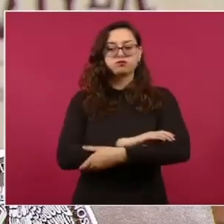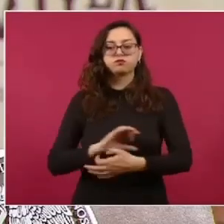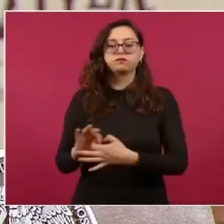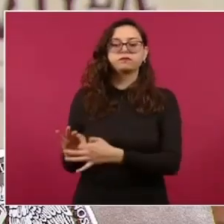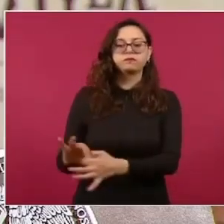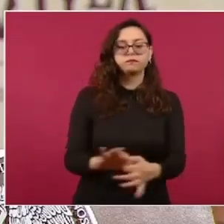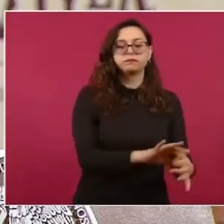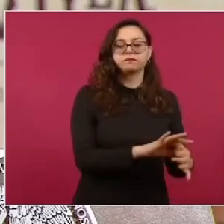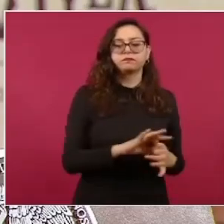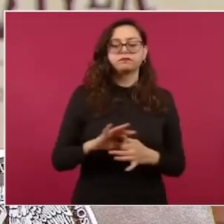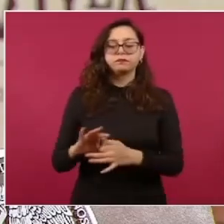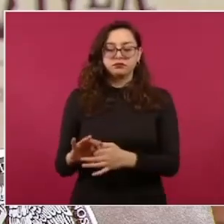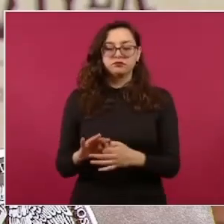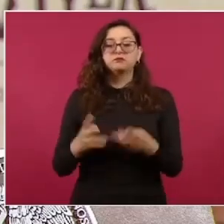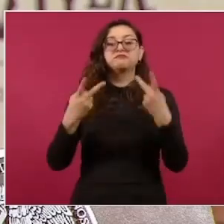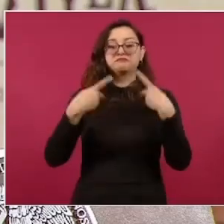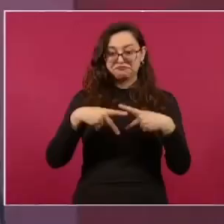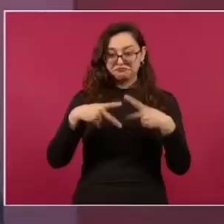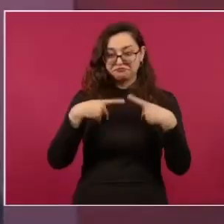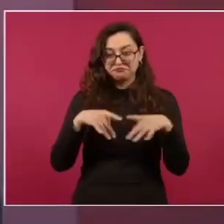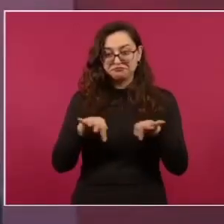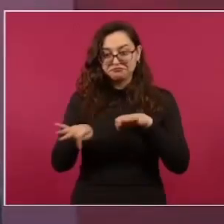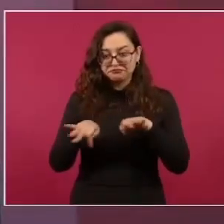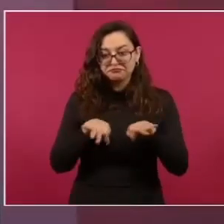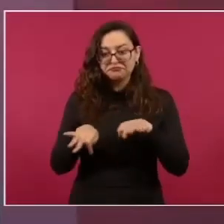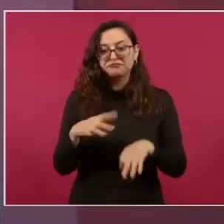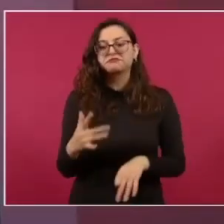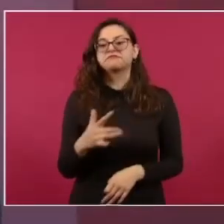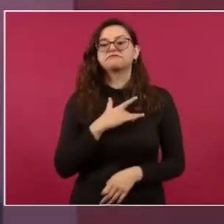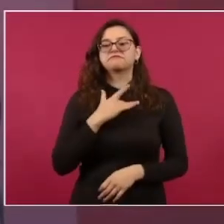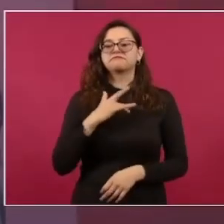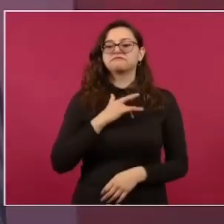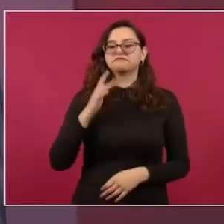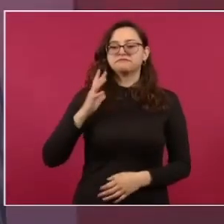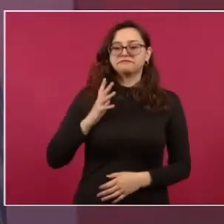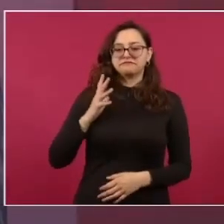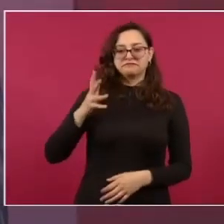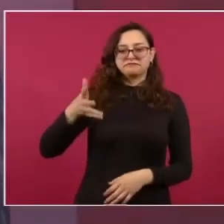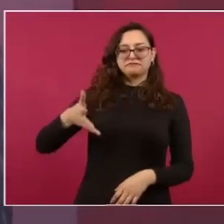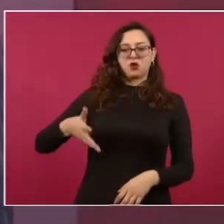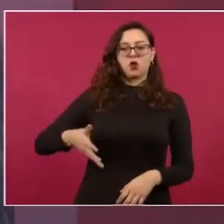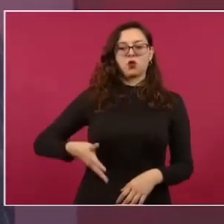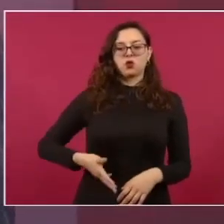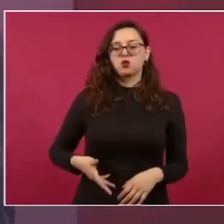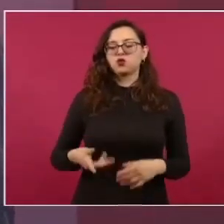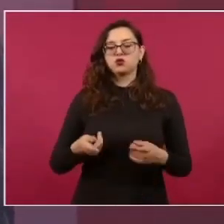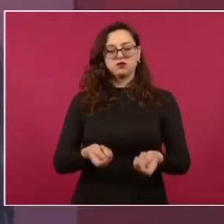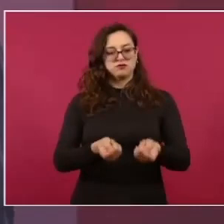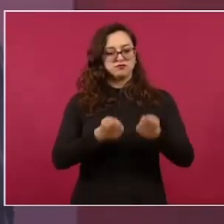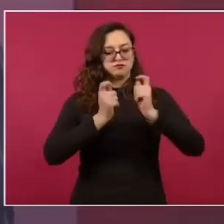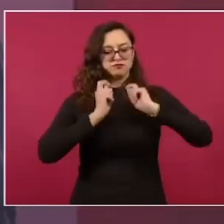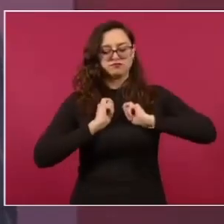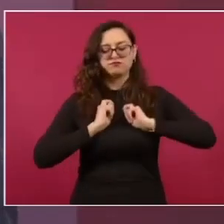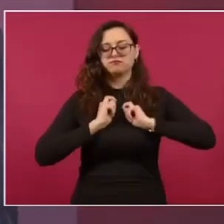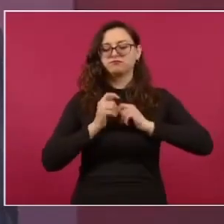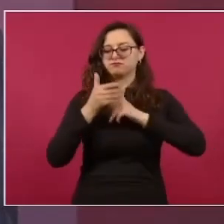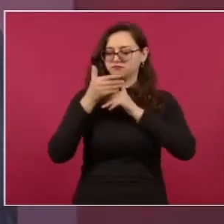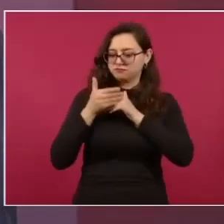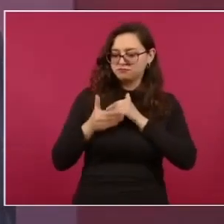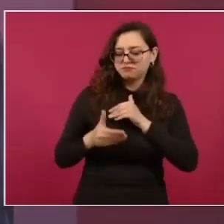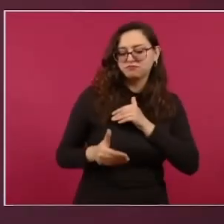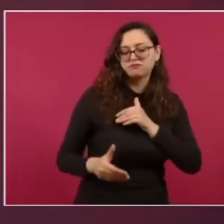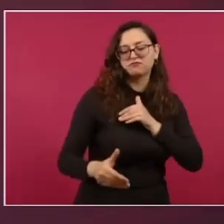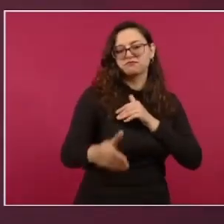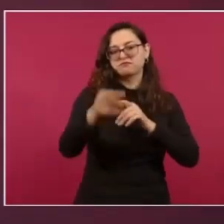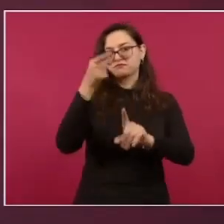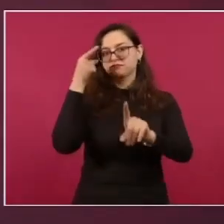sector obrero nos ha dejado el orgullo por lo obtenido, el encargo por conservarlo y el reto